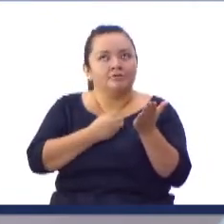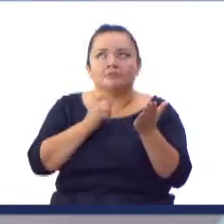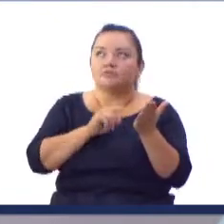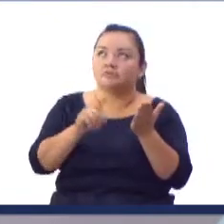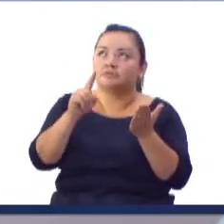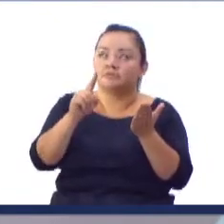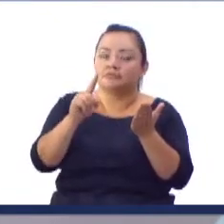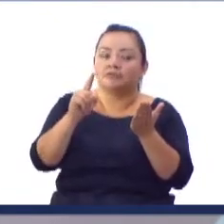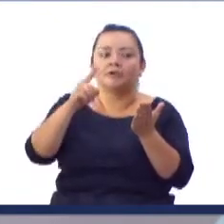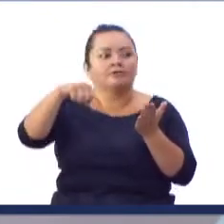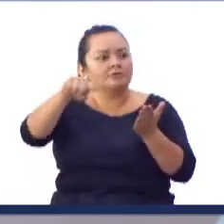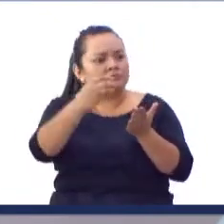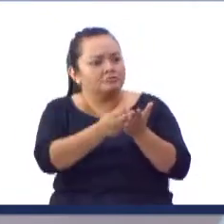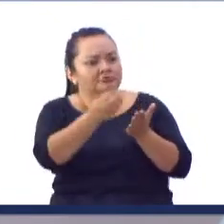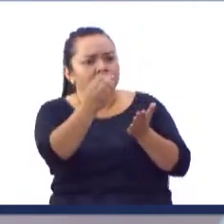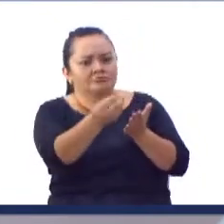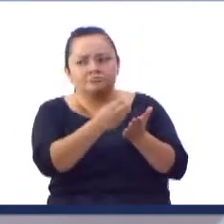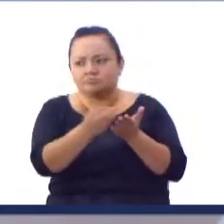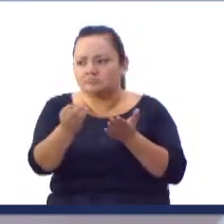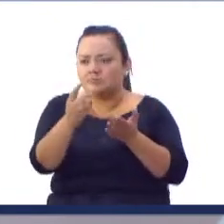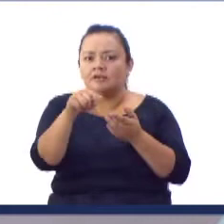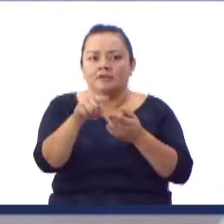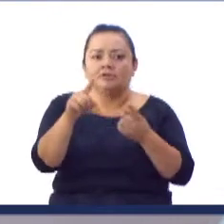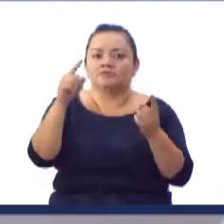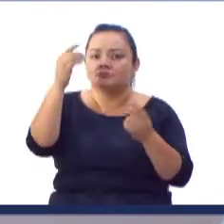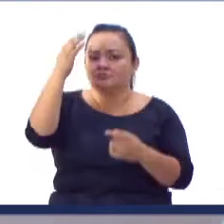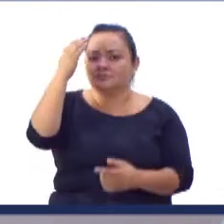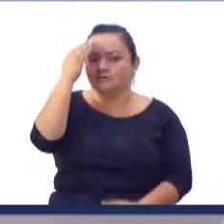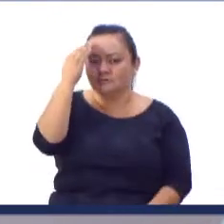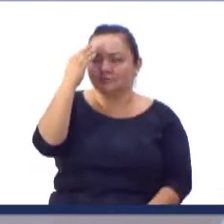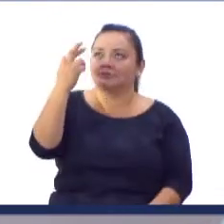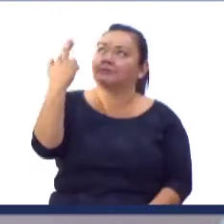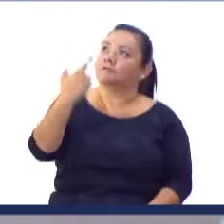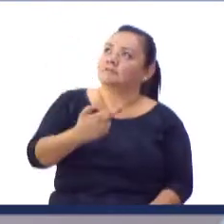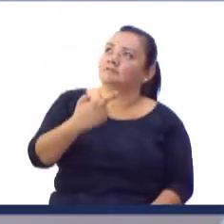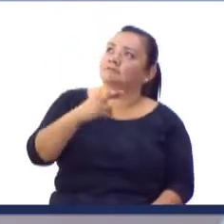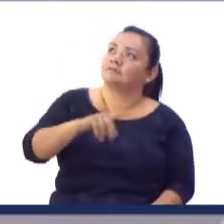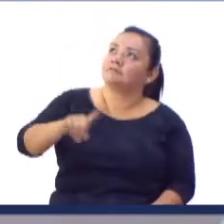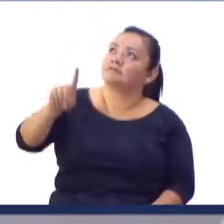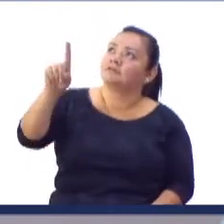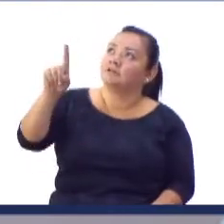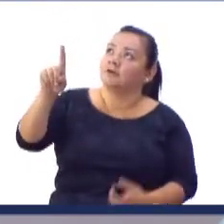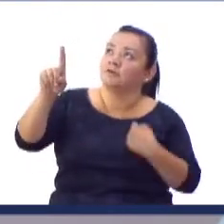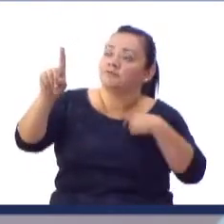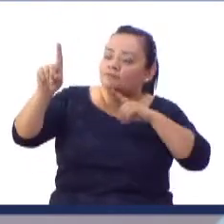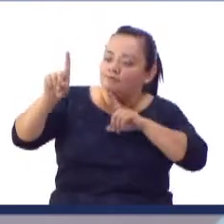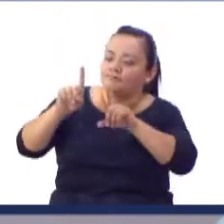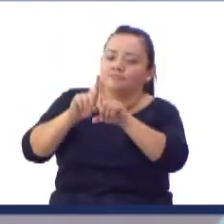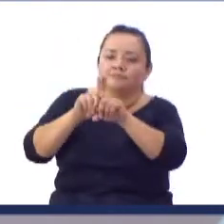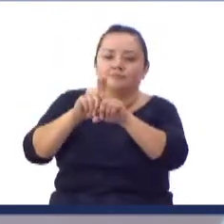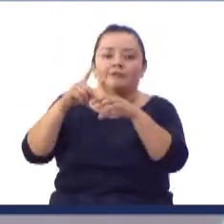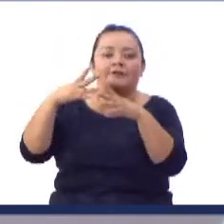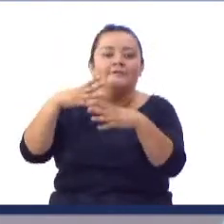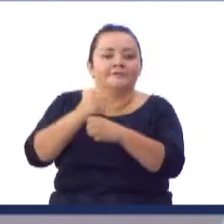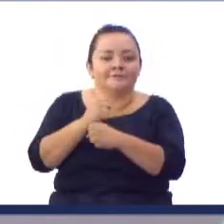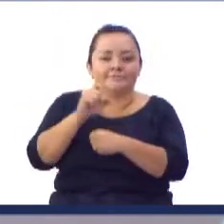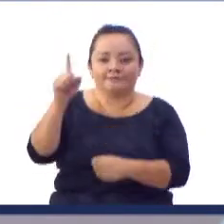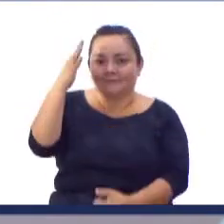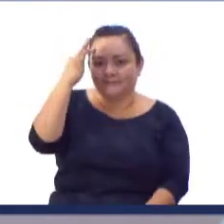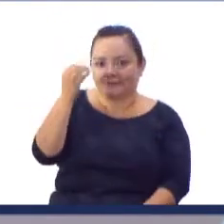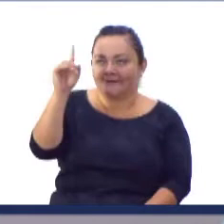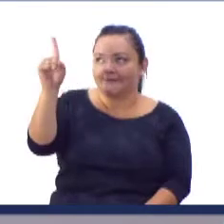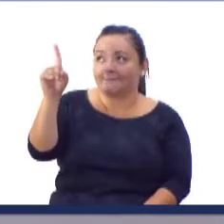y ellos la recibieron y han conocido verdaderamente que salí de ti y han creído que tú